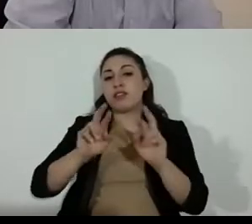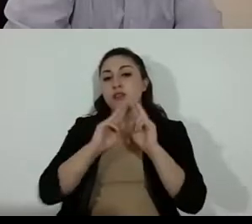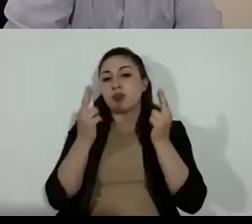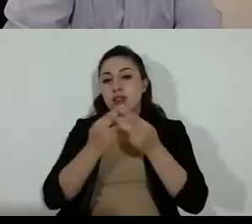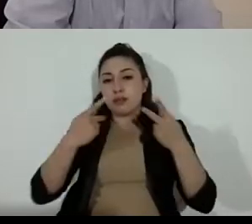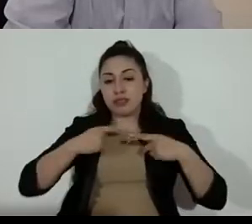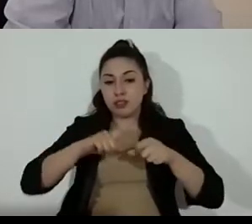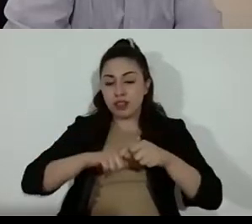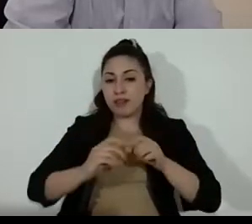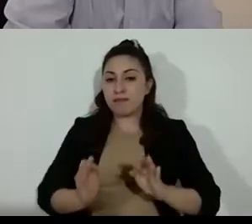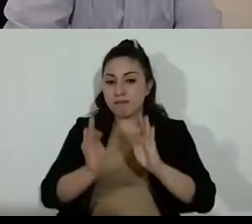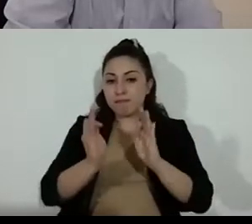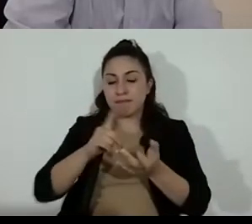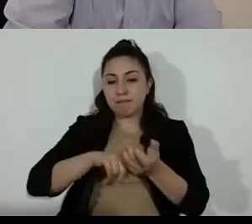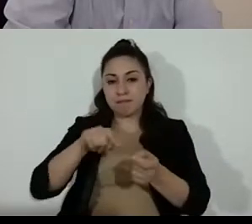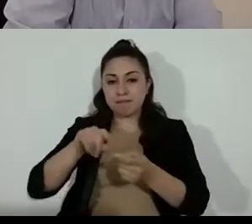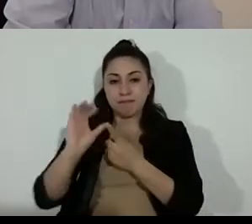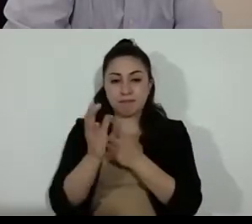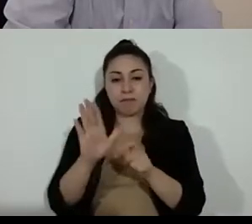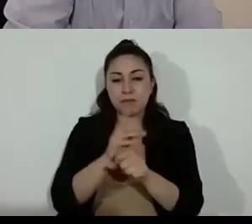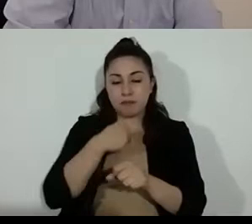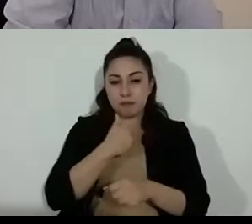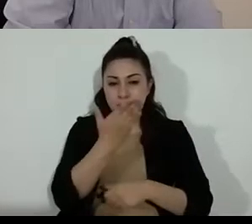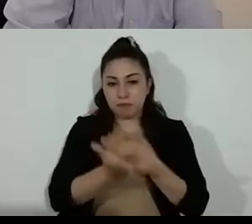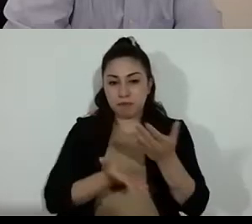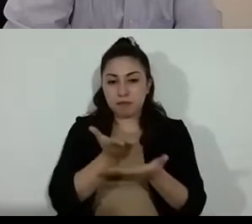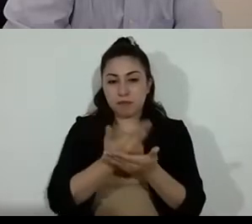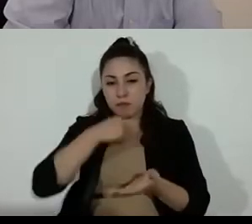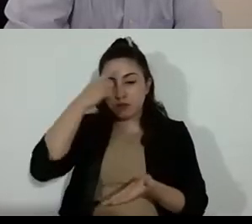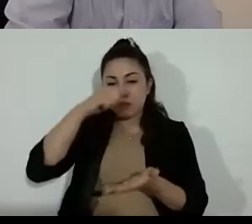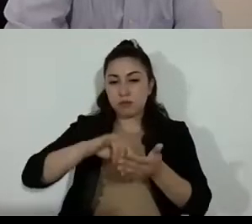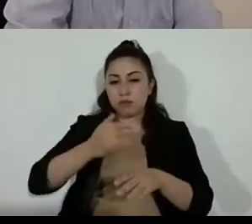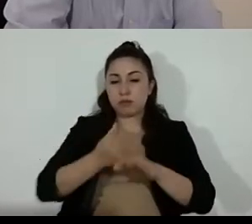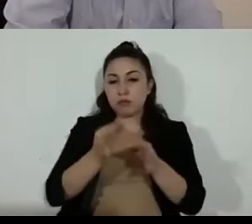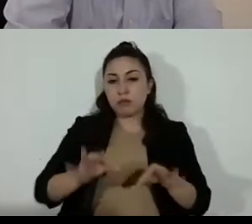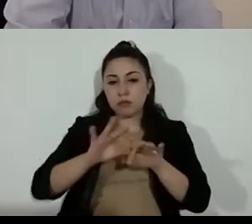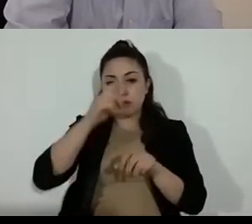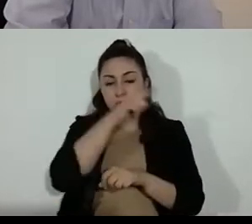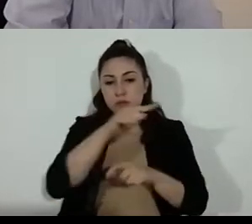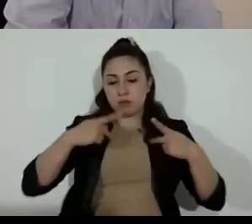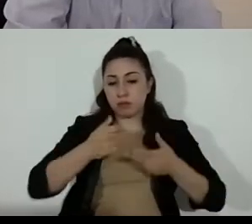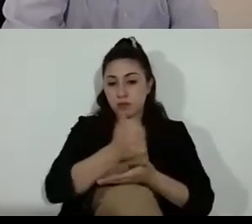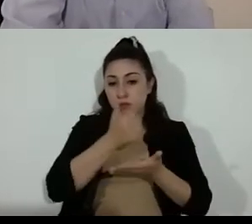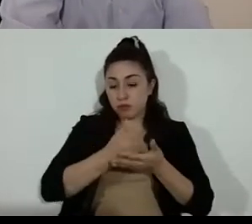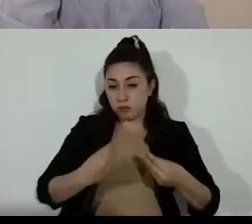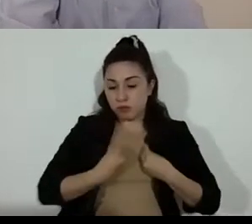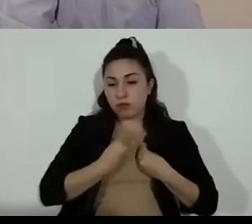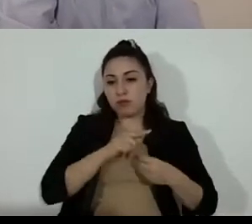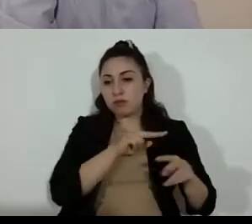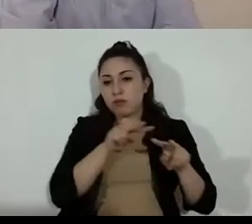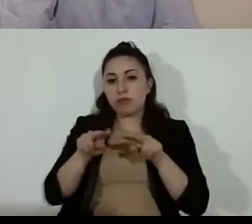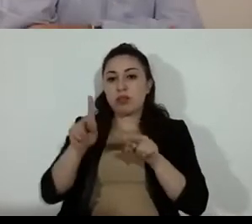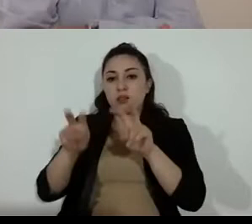en este Congreso. Por eso es mi planteamiento y creo que sería relevante para las y los ciudadanos. Es cuanto, diputado presidente, y está su consideración.